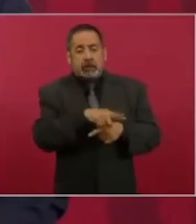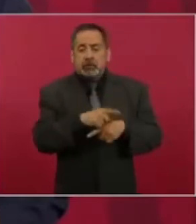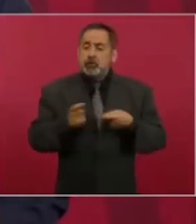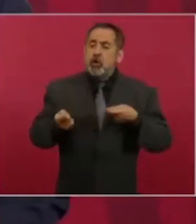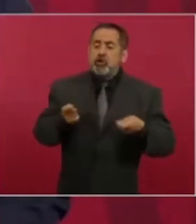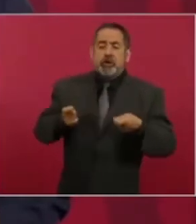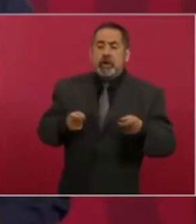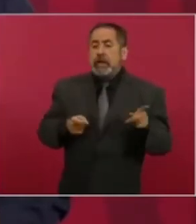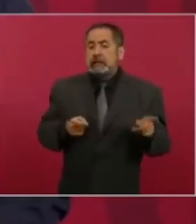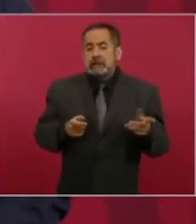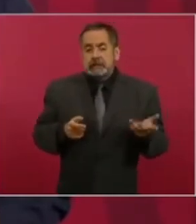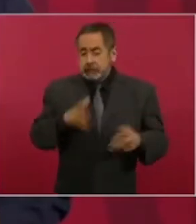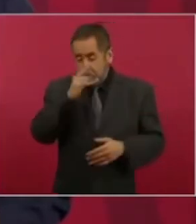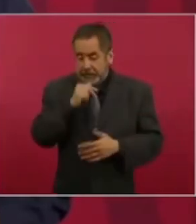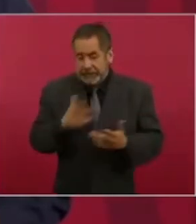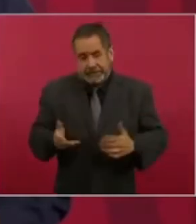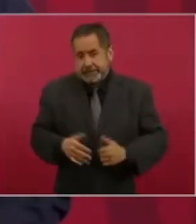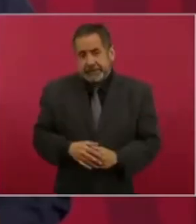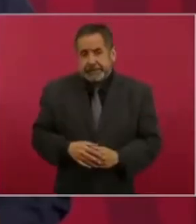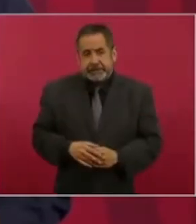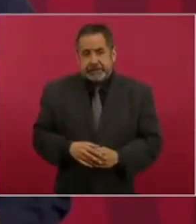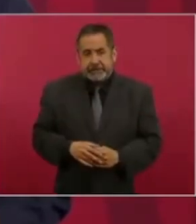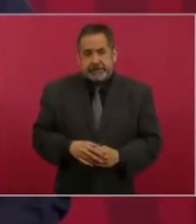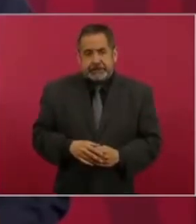no pueden,